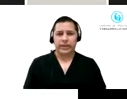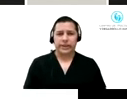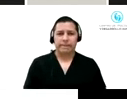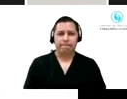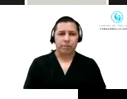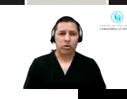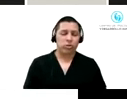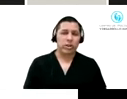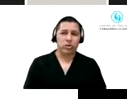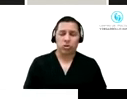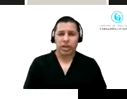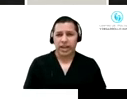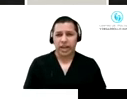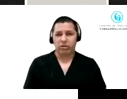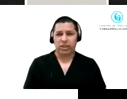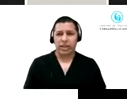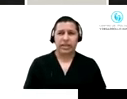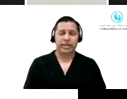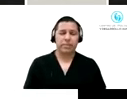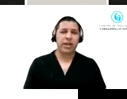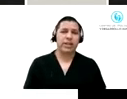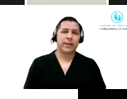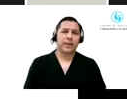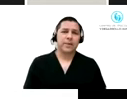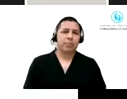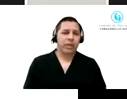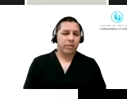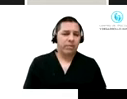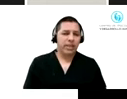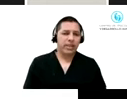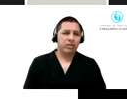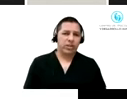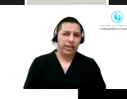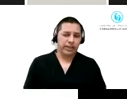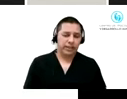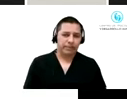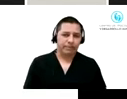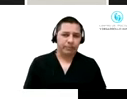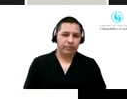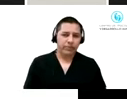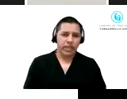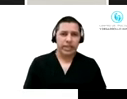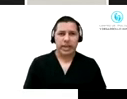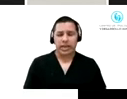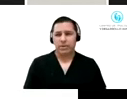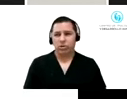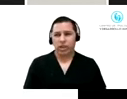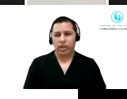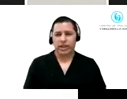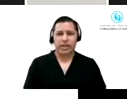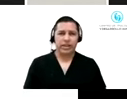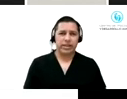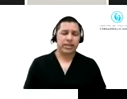veces los hombres somos criados desde edades tempranas. Piensen en lo siguiente. Y aquí